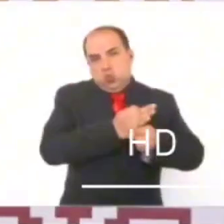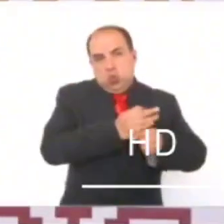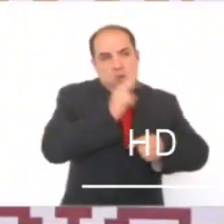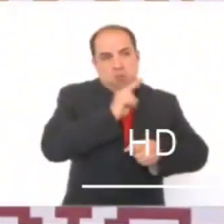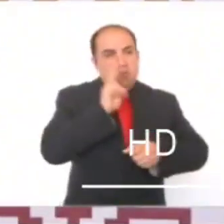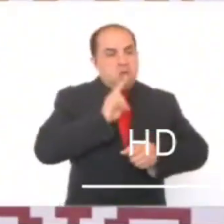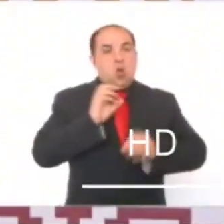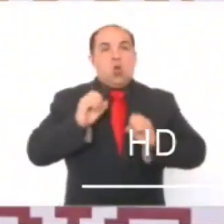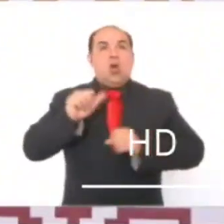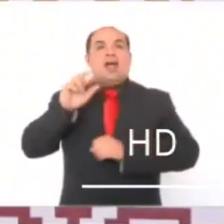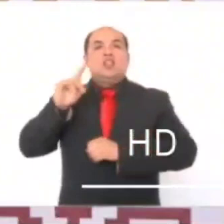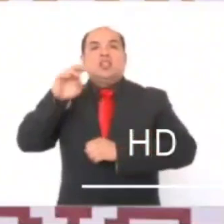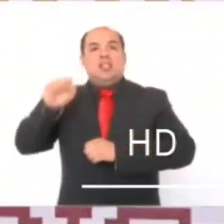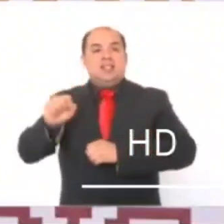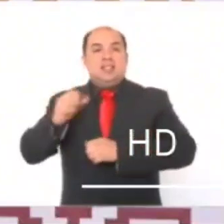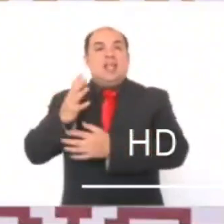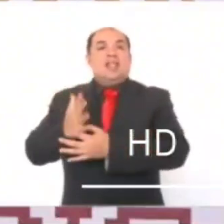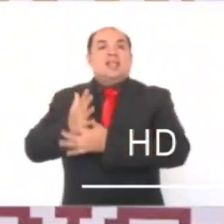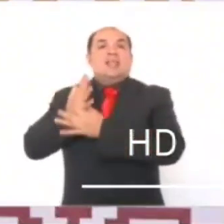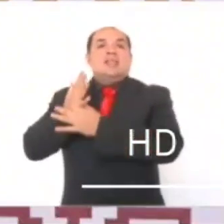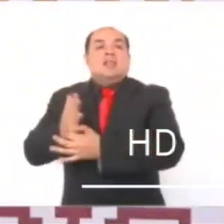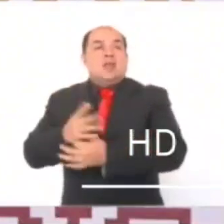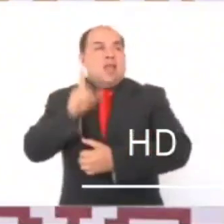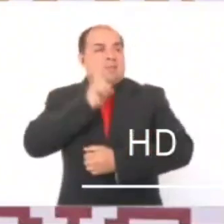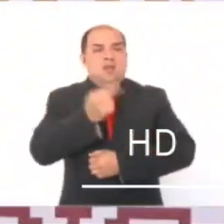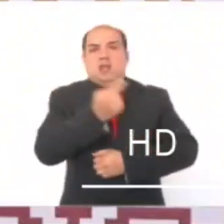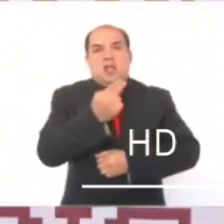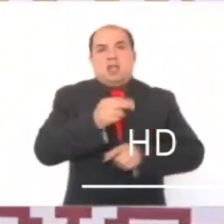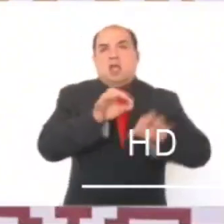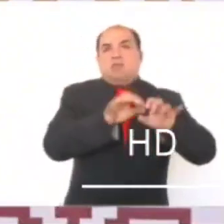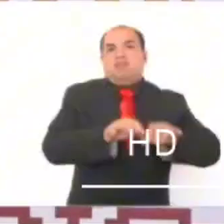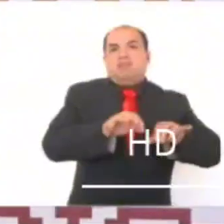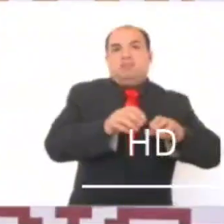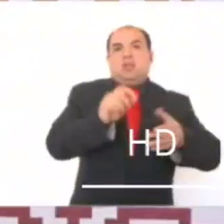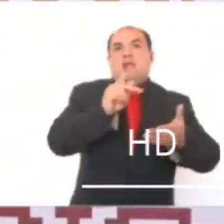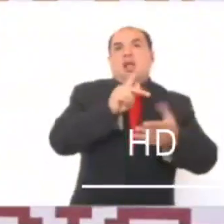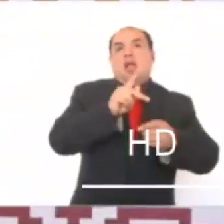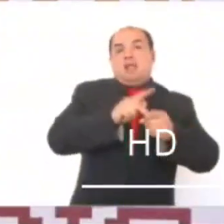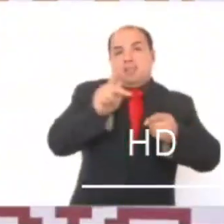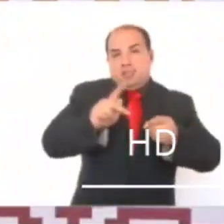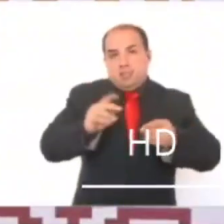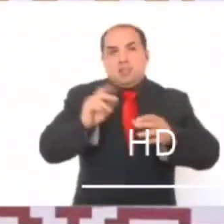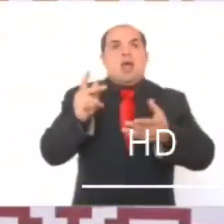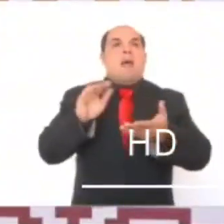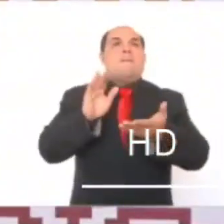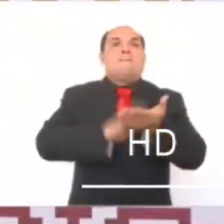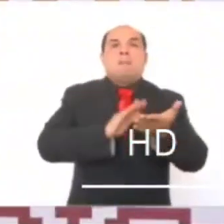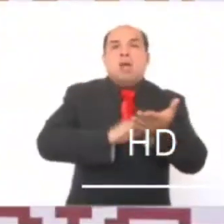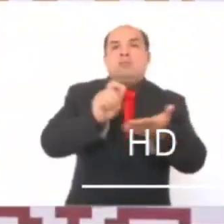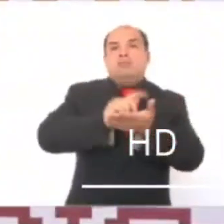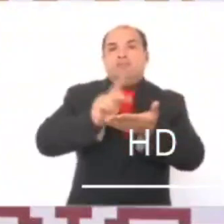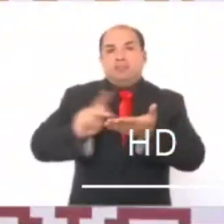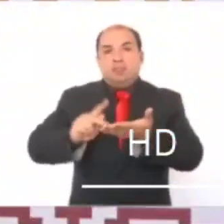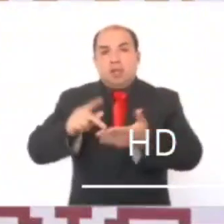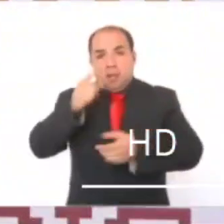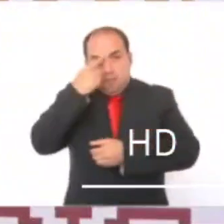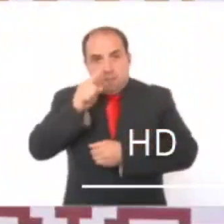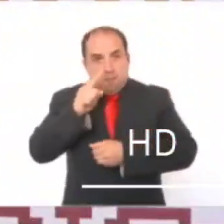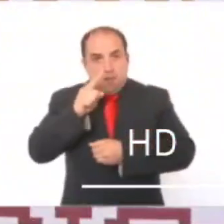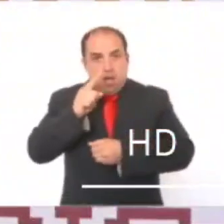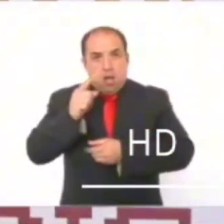cuando afirmó que la mujer no necesita de escritorio, tinta, papel ni plumas. Entre gente de